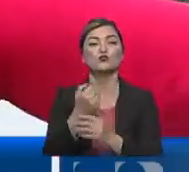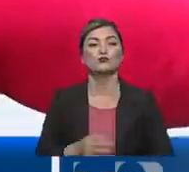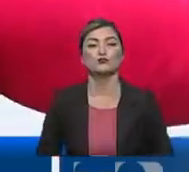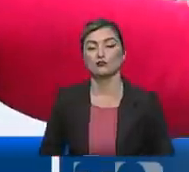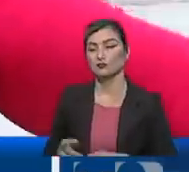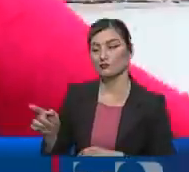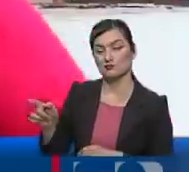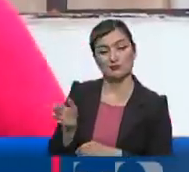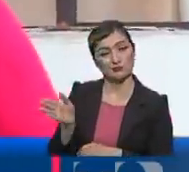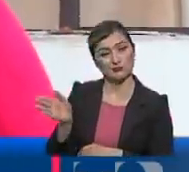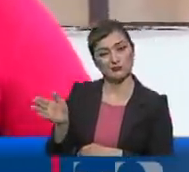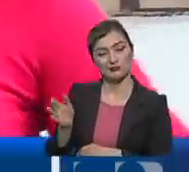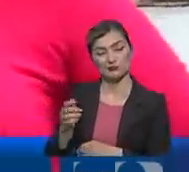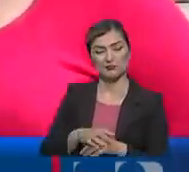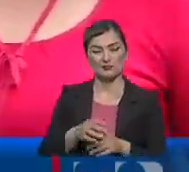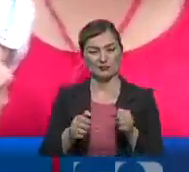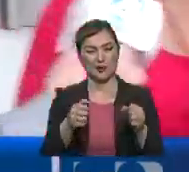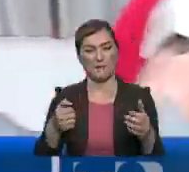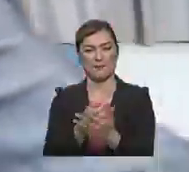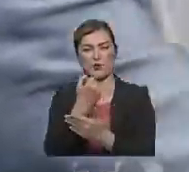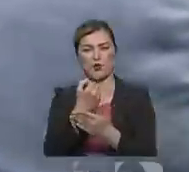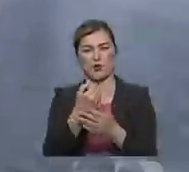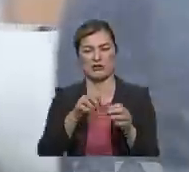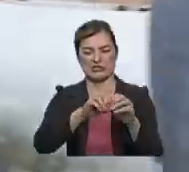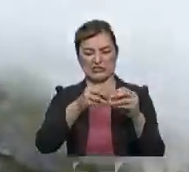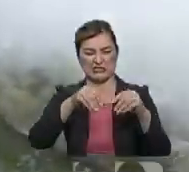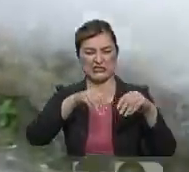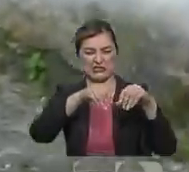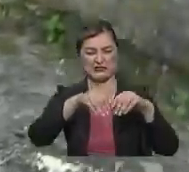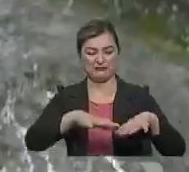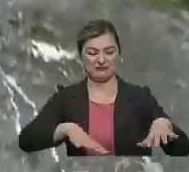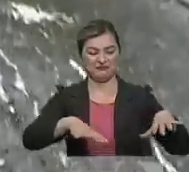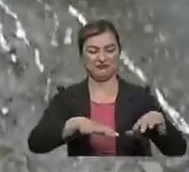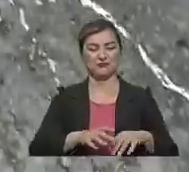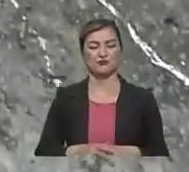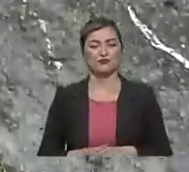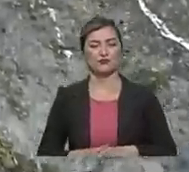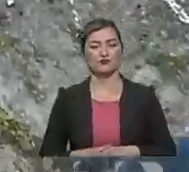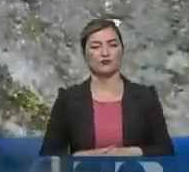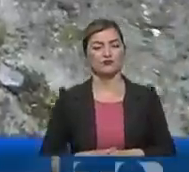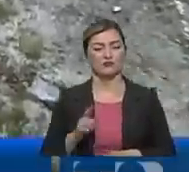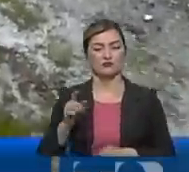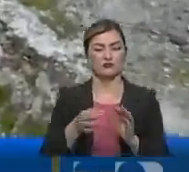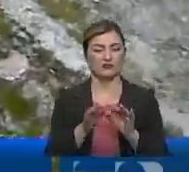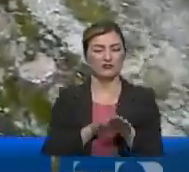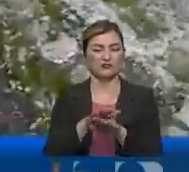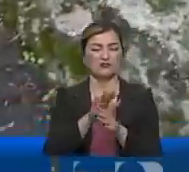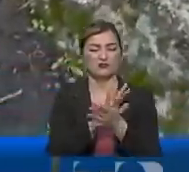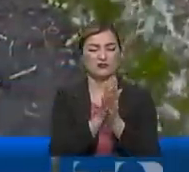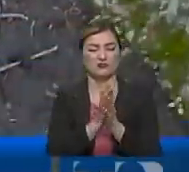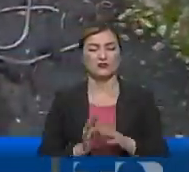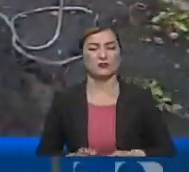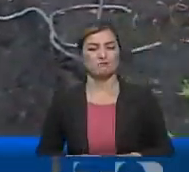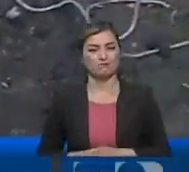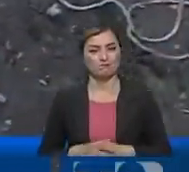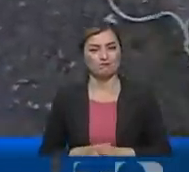parte de abajo, están los vidrios todavía. Arriba también es igual, la calle no está pavimentada y aparte de eso,